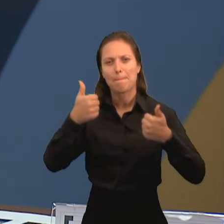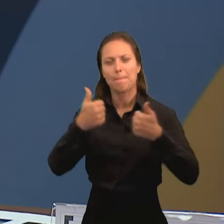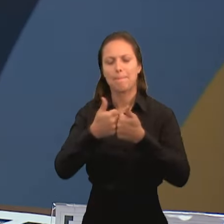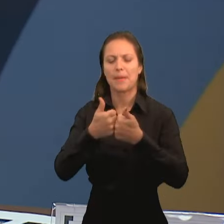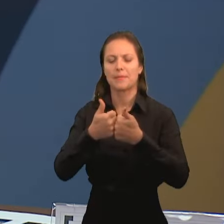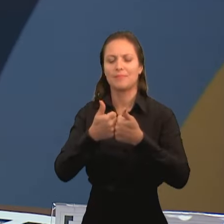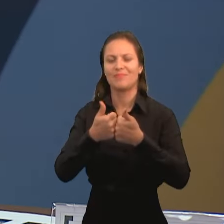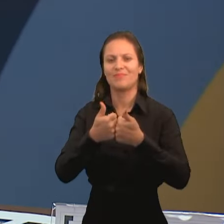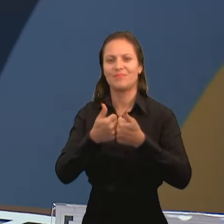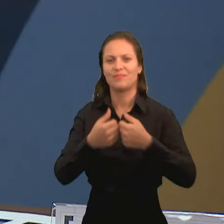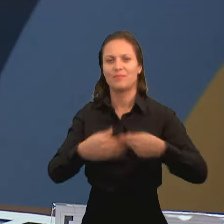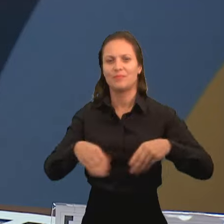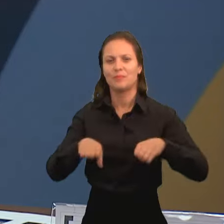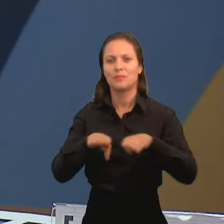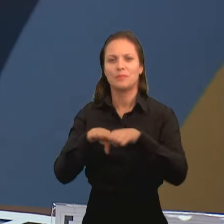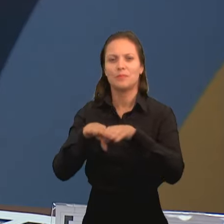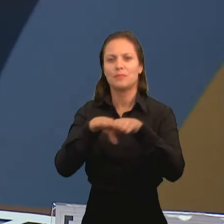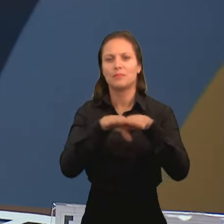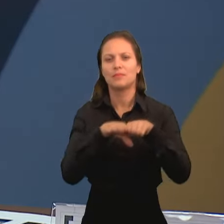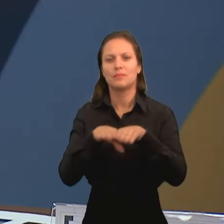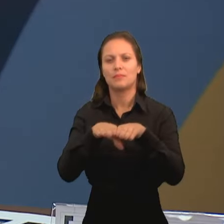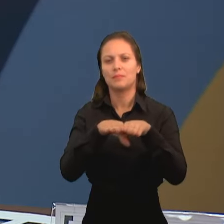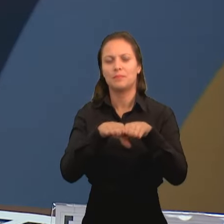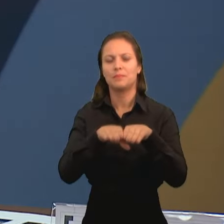nivel de precisión media tolerable.